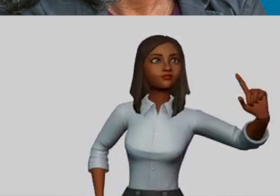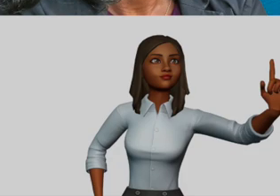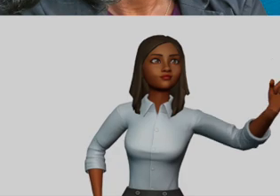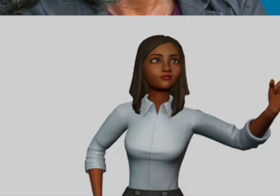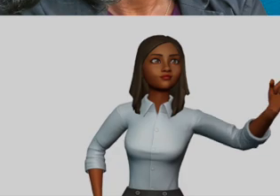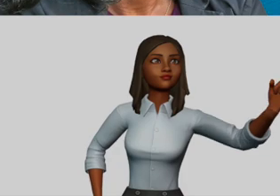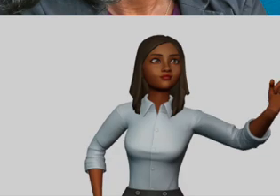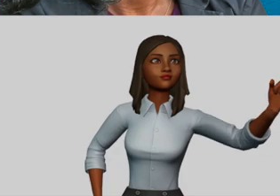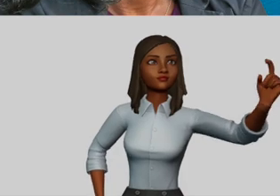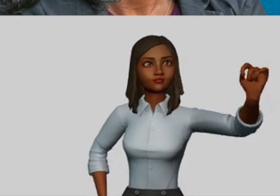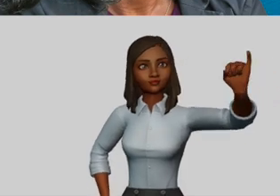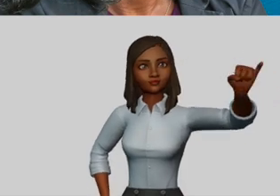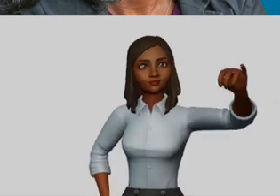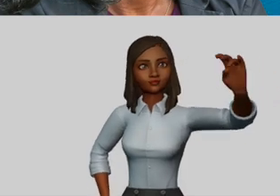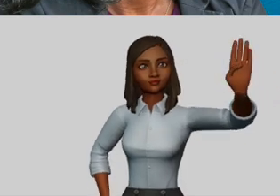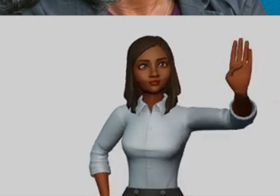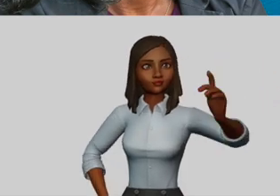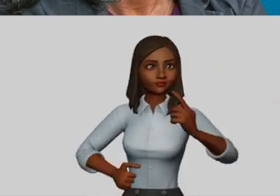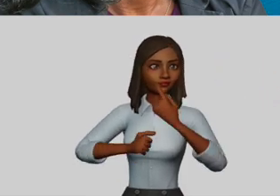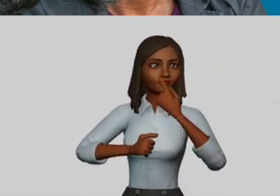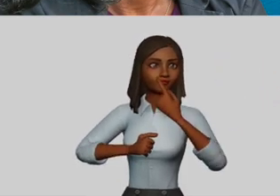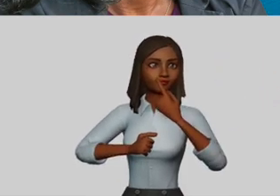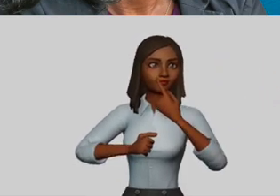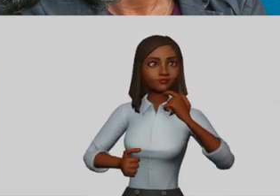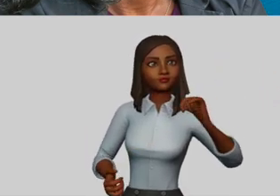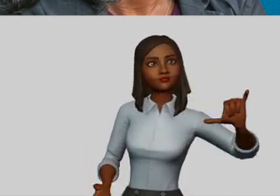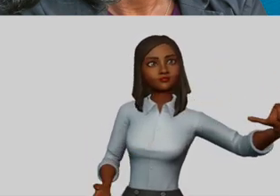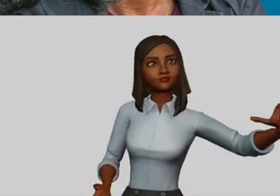que veamos a las personas sordas